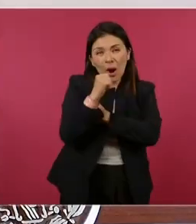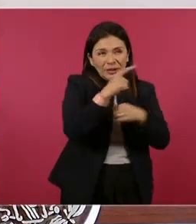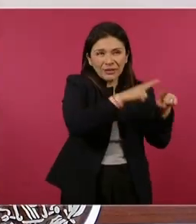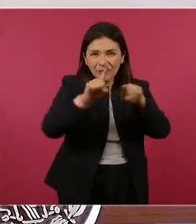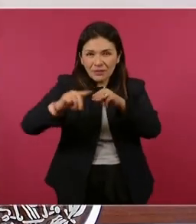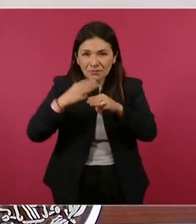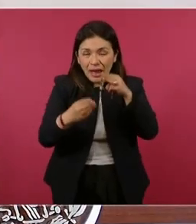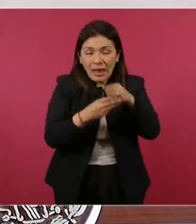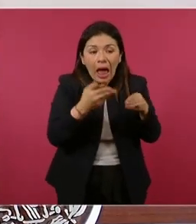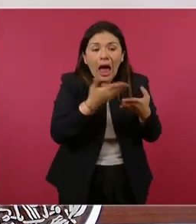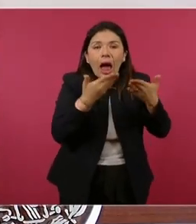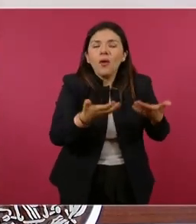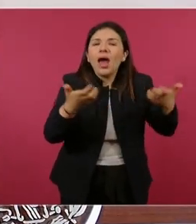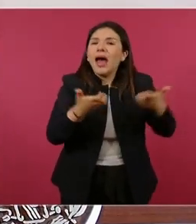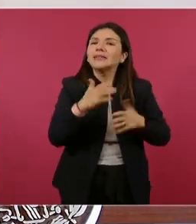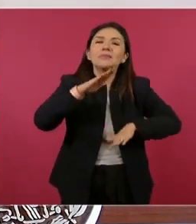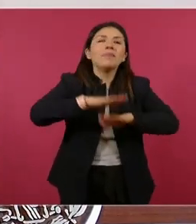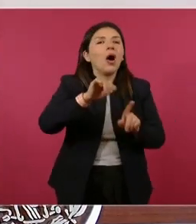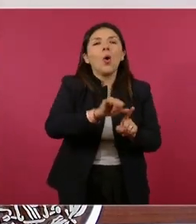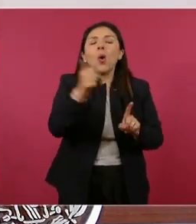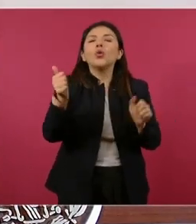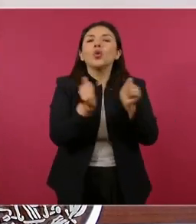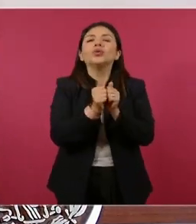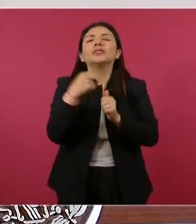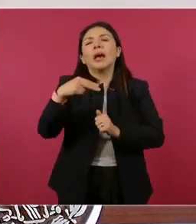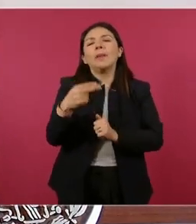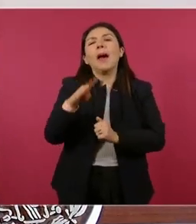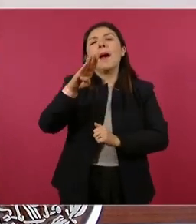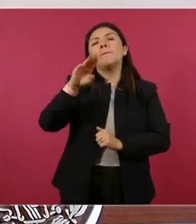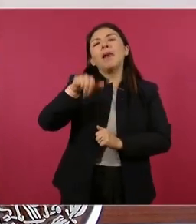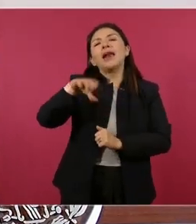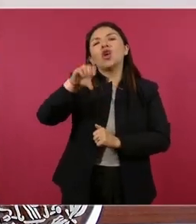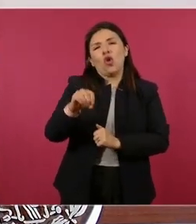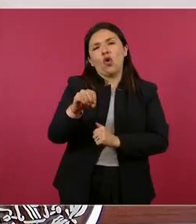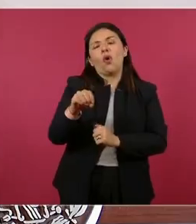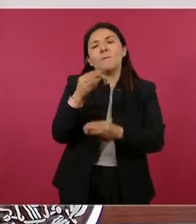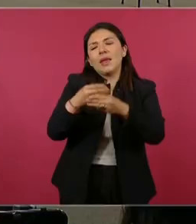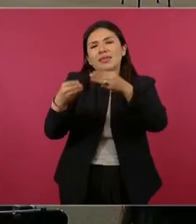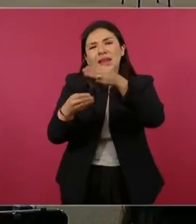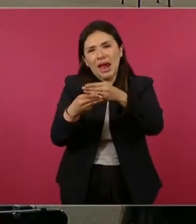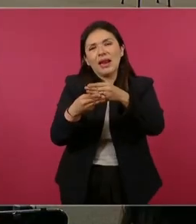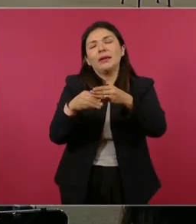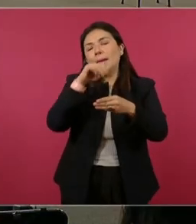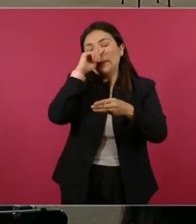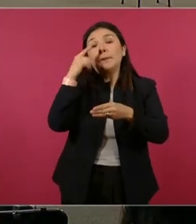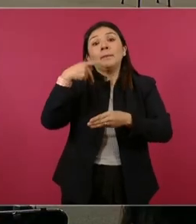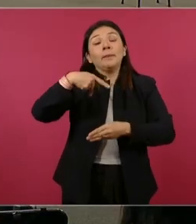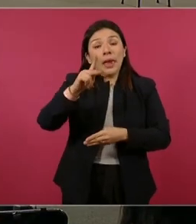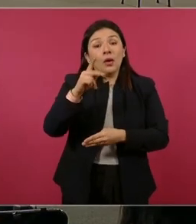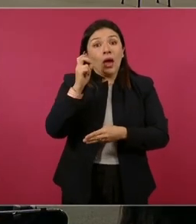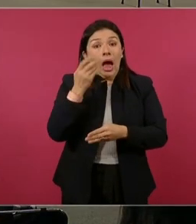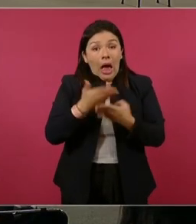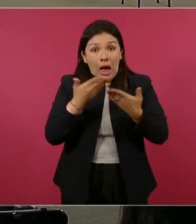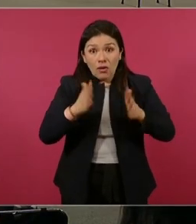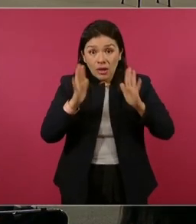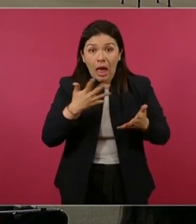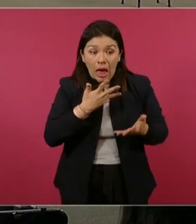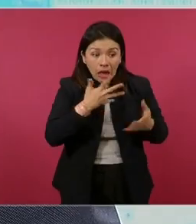arqueológico, estamos trabajando más bien en bancos de materiales y en obras colaterales. Sin embargo, ya